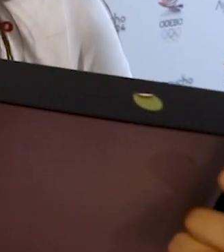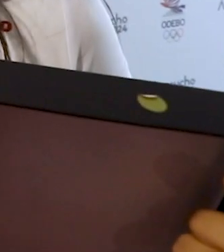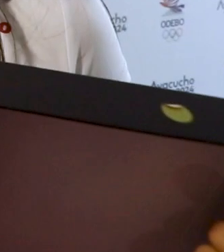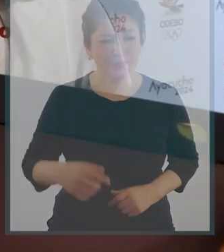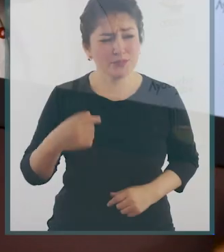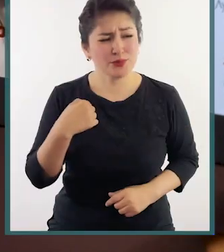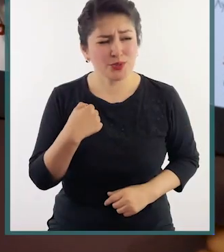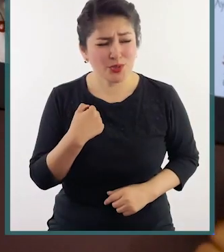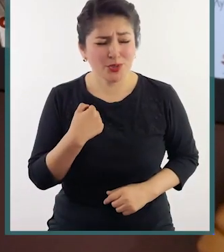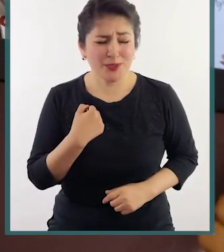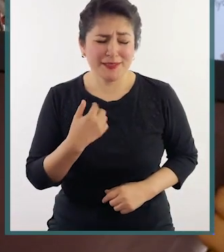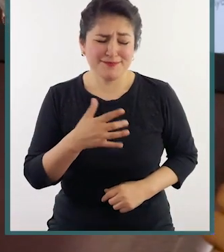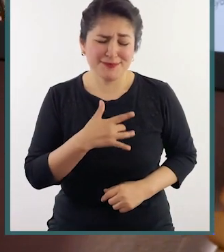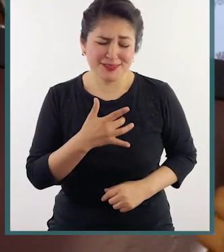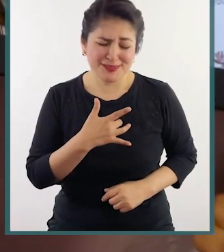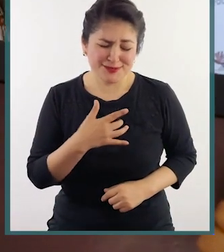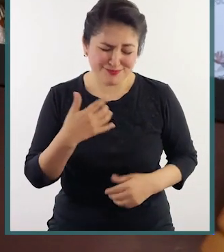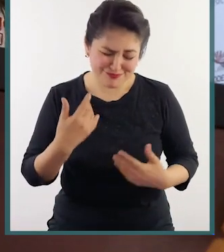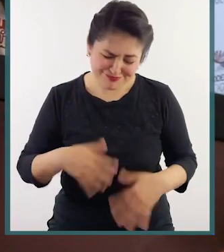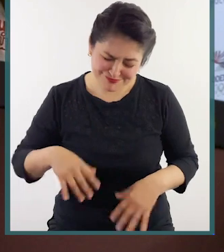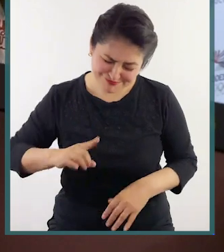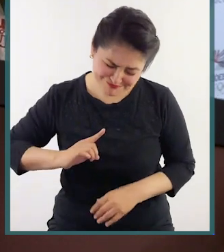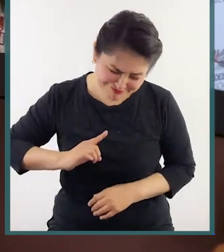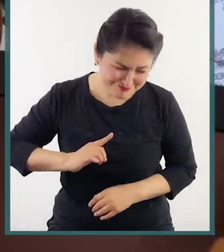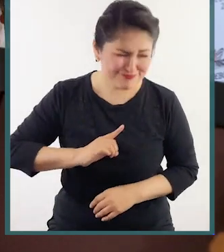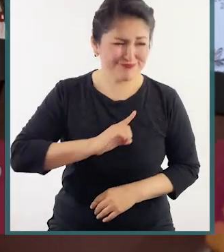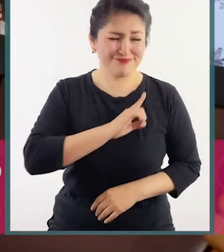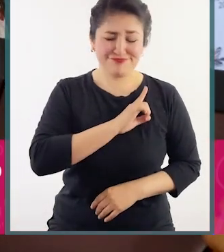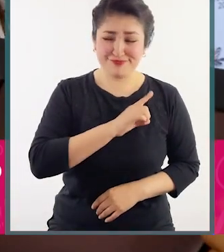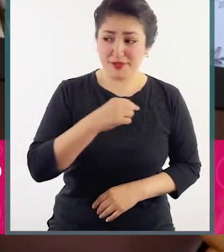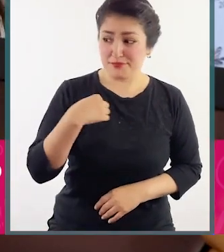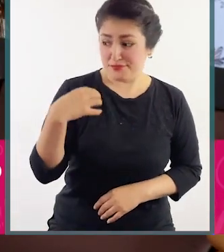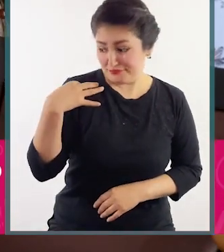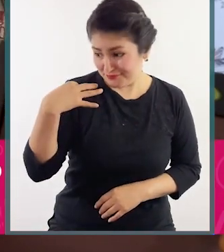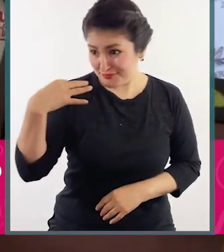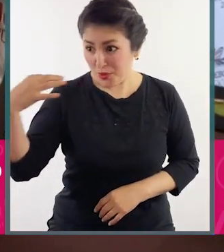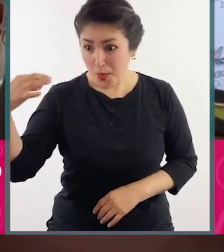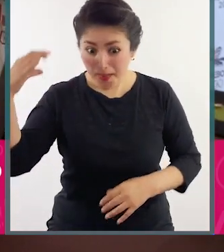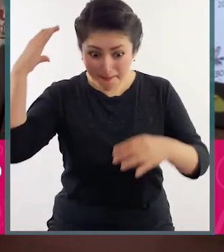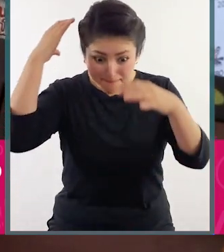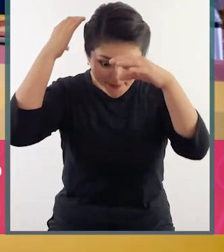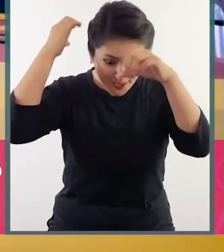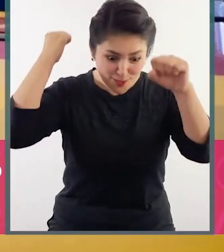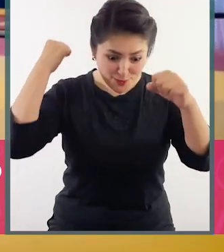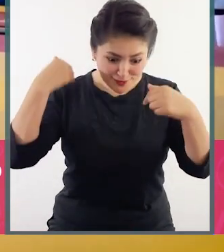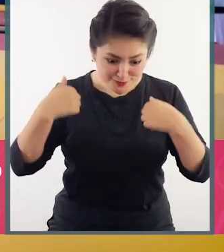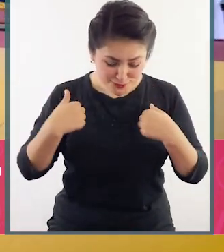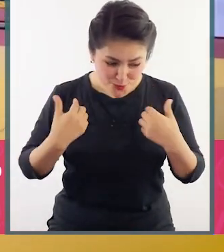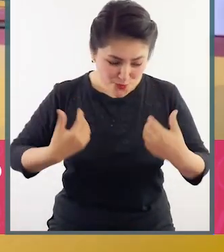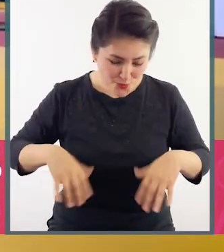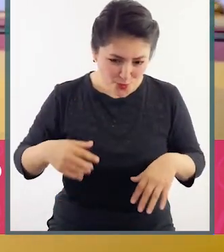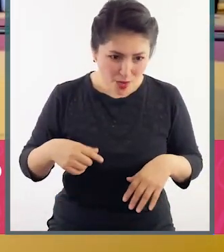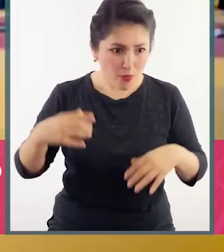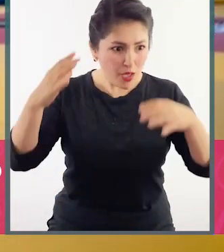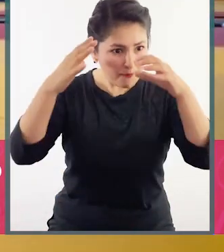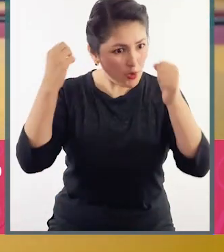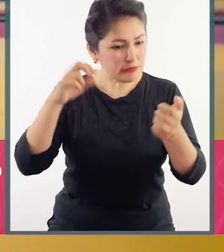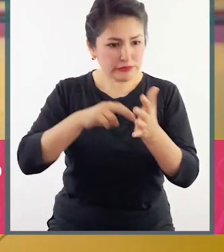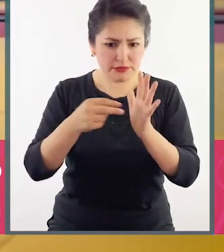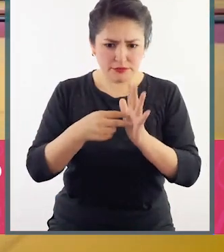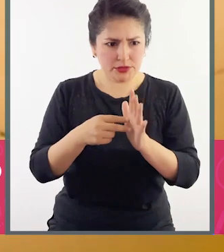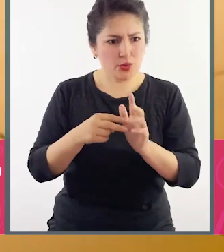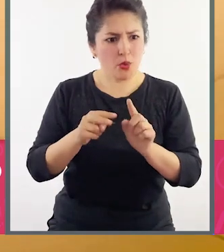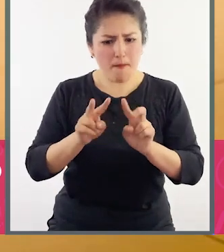La verdad es que me siento muy honrada de poder estar aquí y que me hayan considerado una embajadora, ya que sé que ser embajador representa